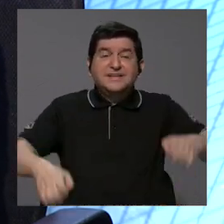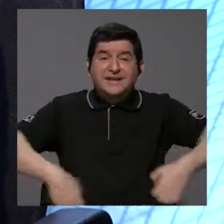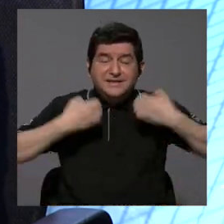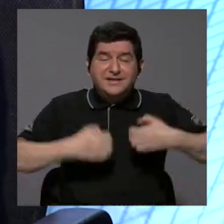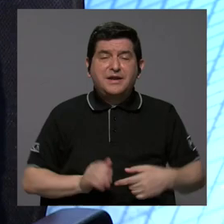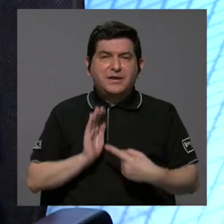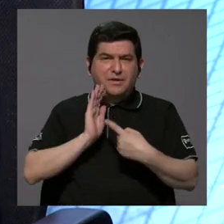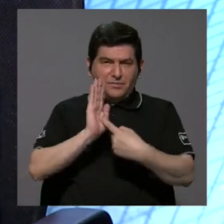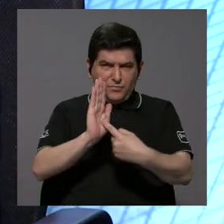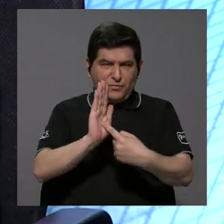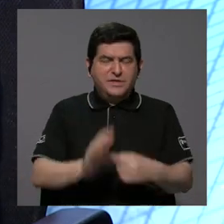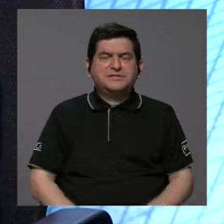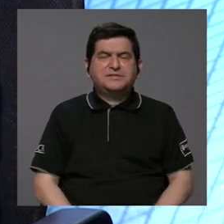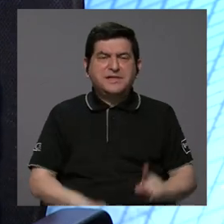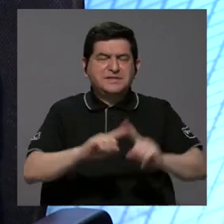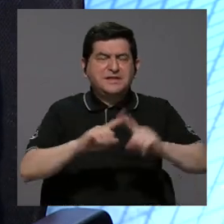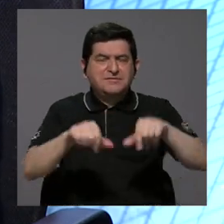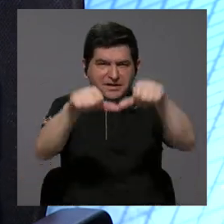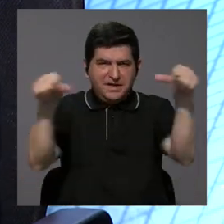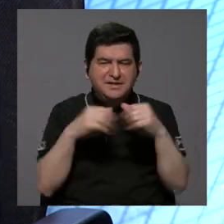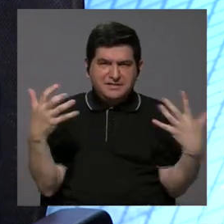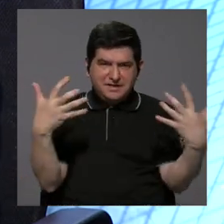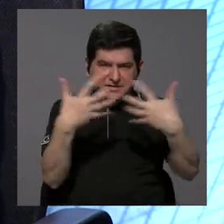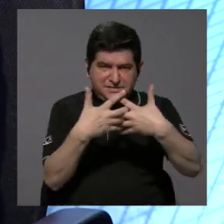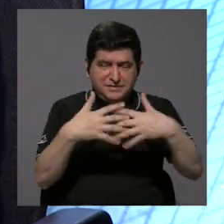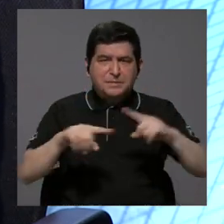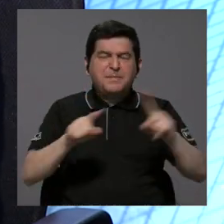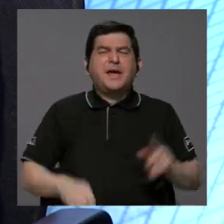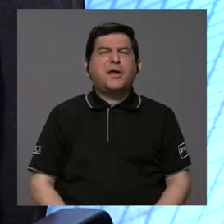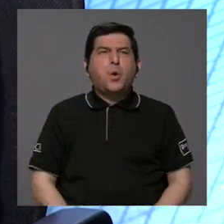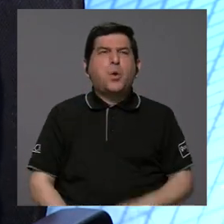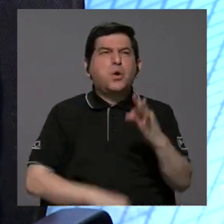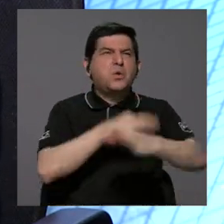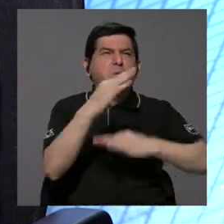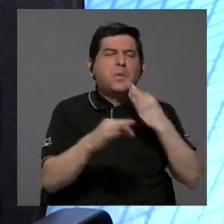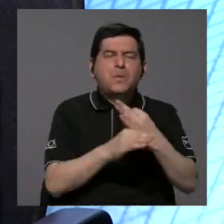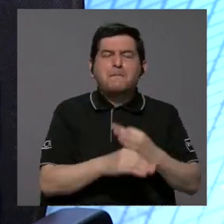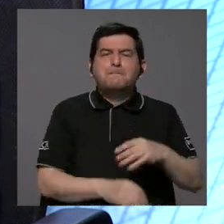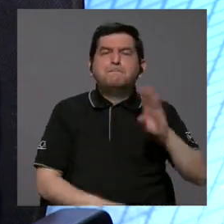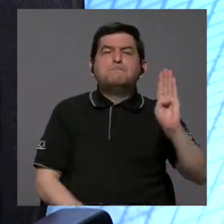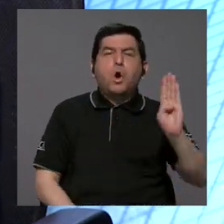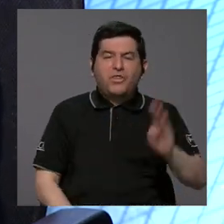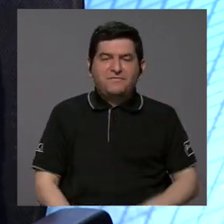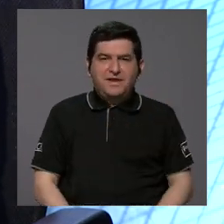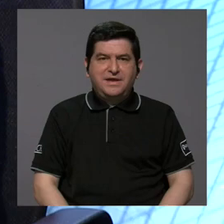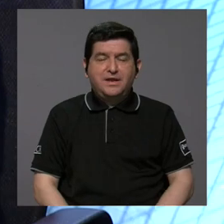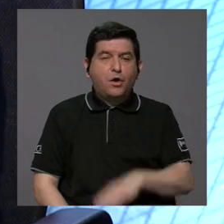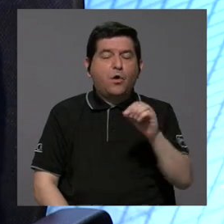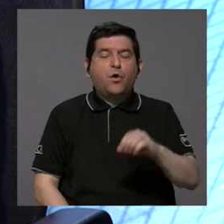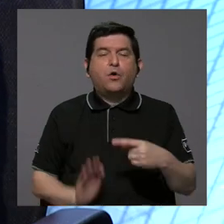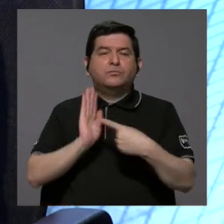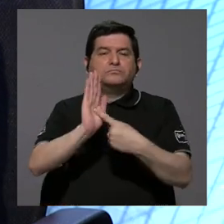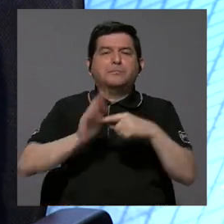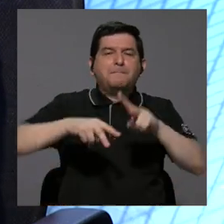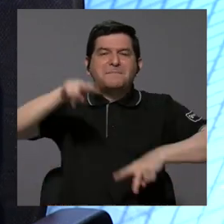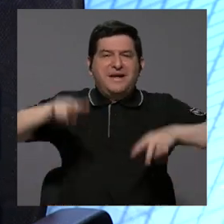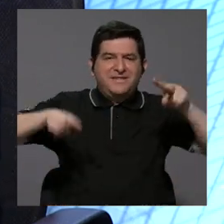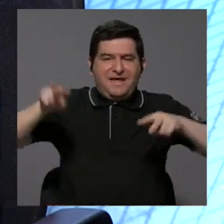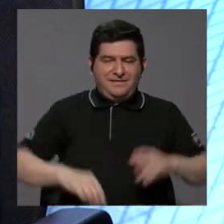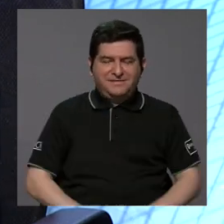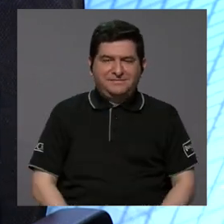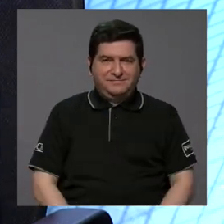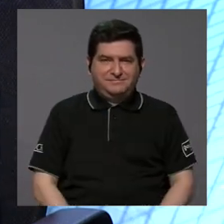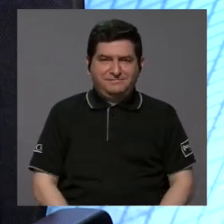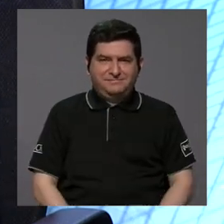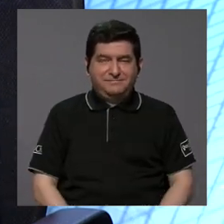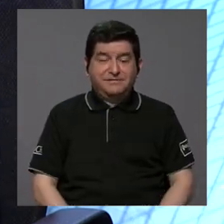existían espectáculos que combinaban las disciplinas pero eran más o débil verdad como como espectáculos de variedades y